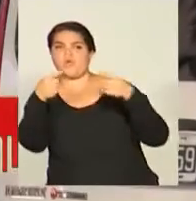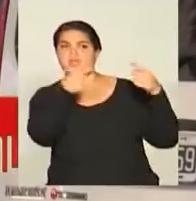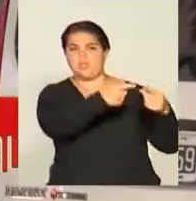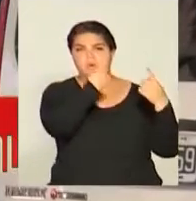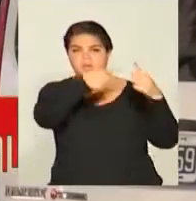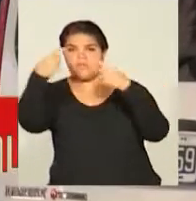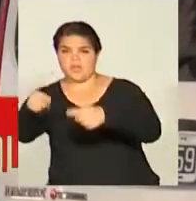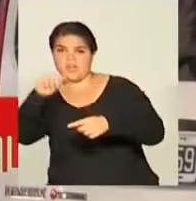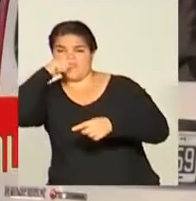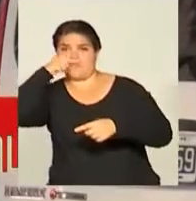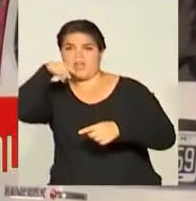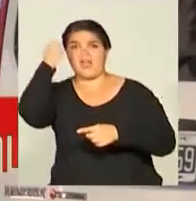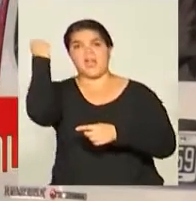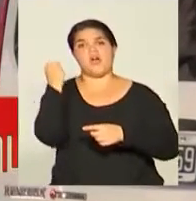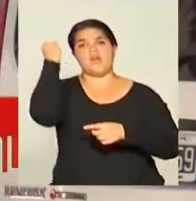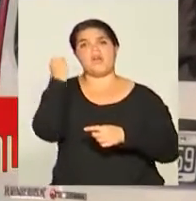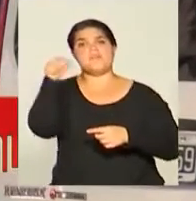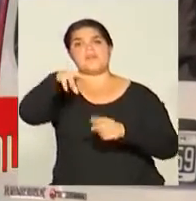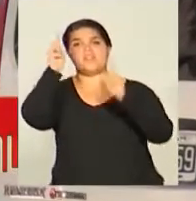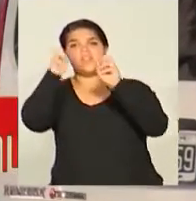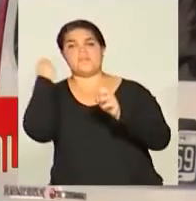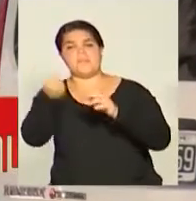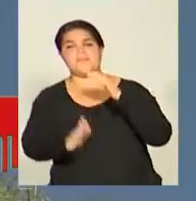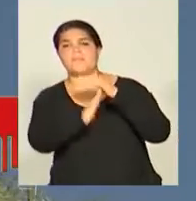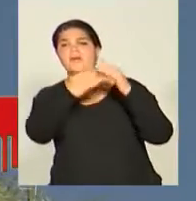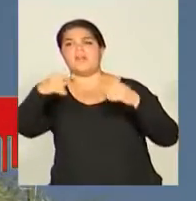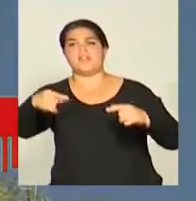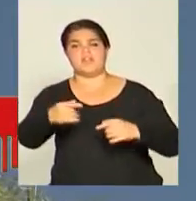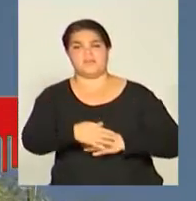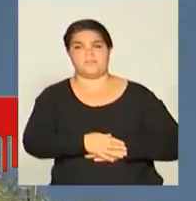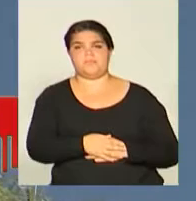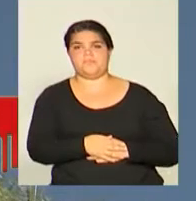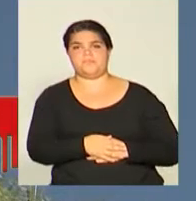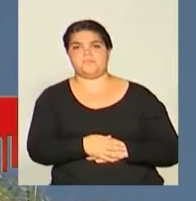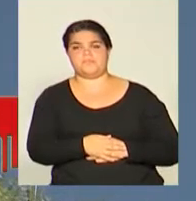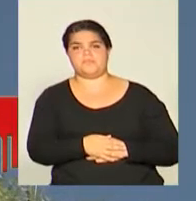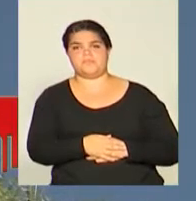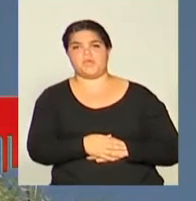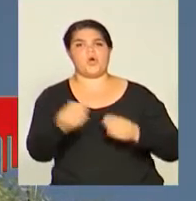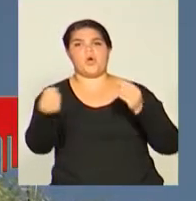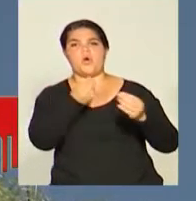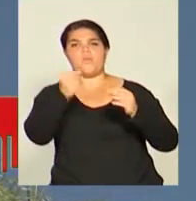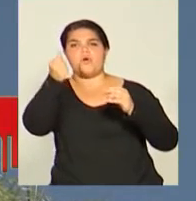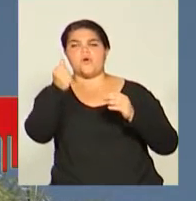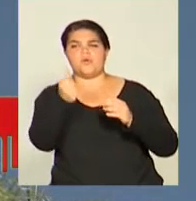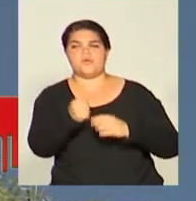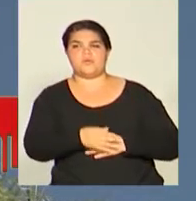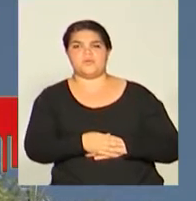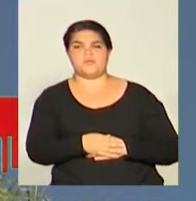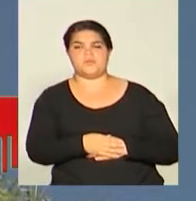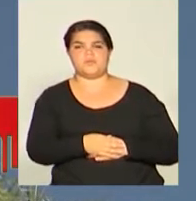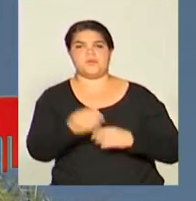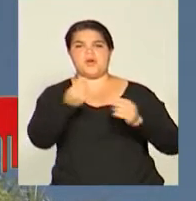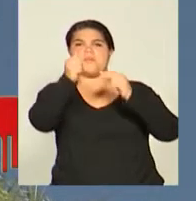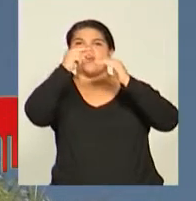en materia económica el tema excluyente del cortísimo plazo es a cuánto va a devaluar, cómo va a ser